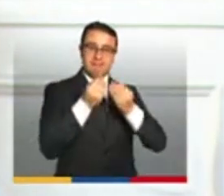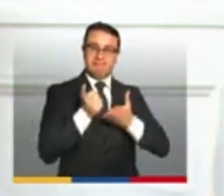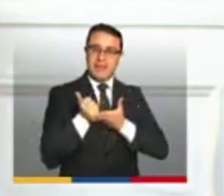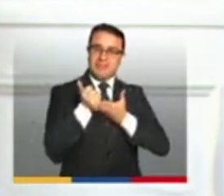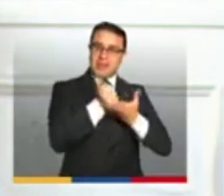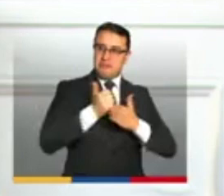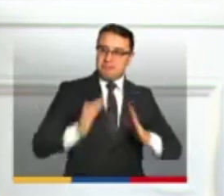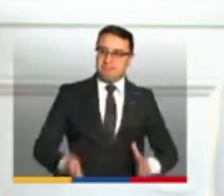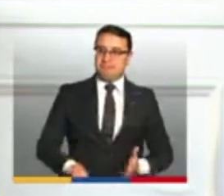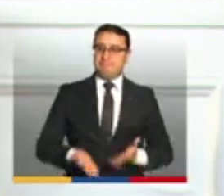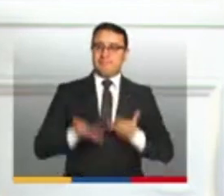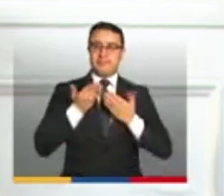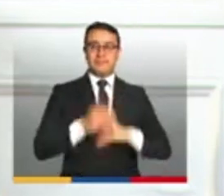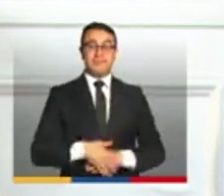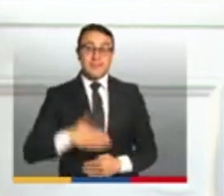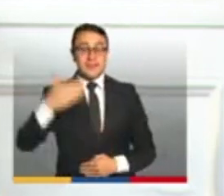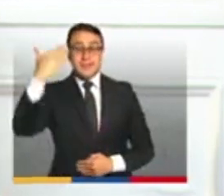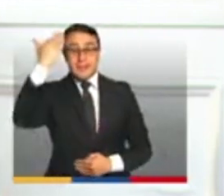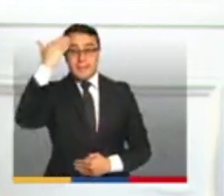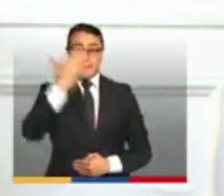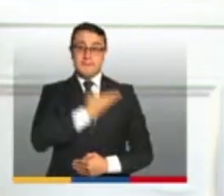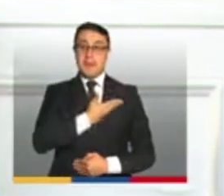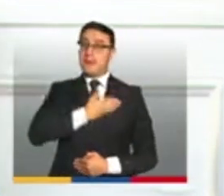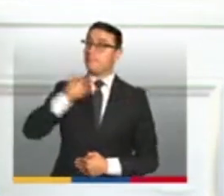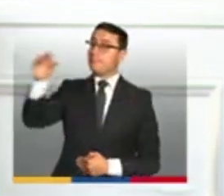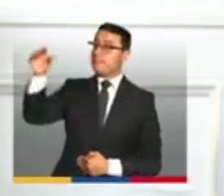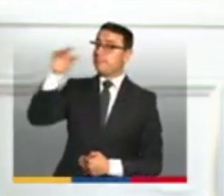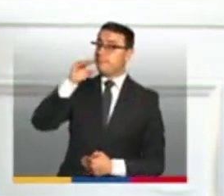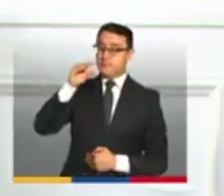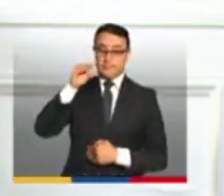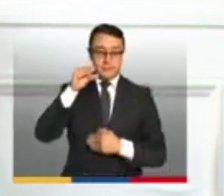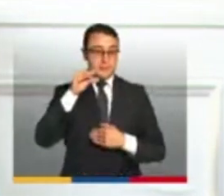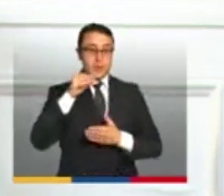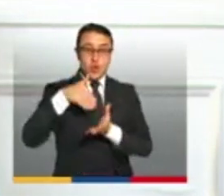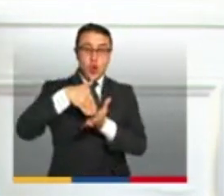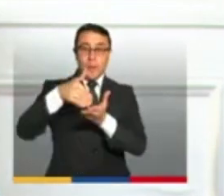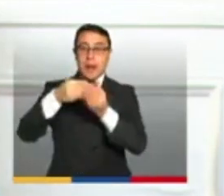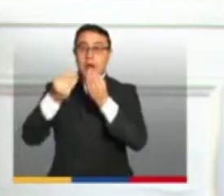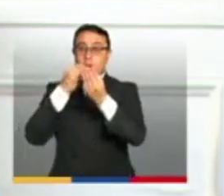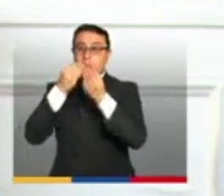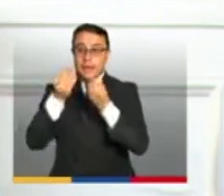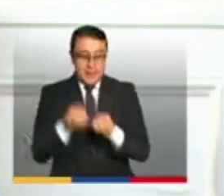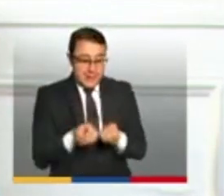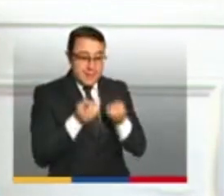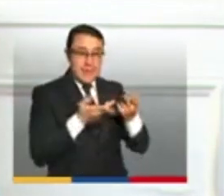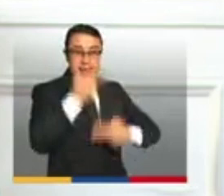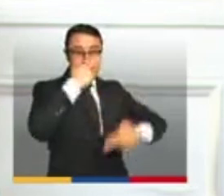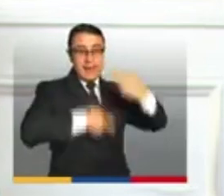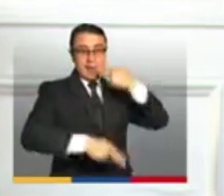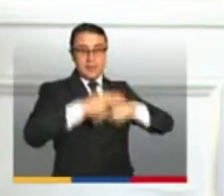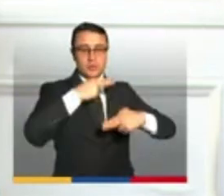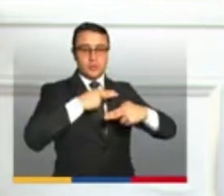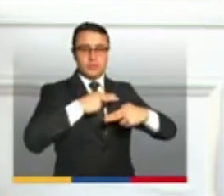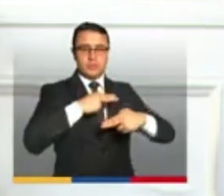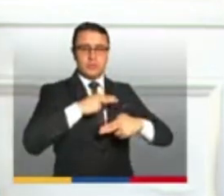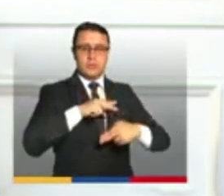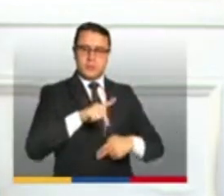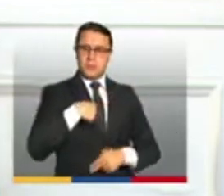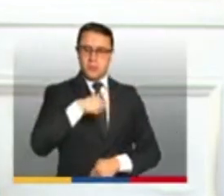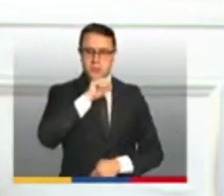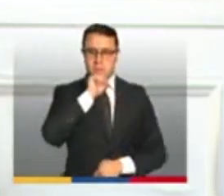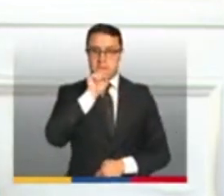va a usar buena parte de ese recurso en la comida de sus hijos. Pero entonces de allí surge una pregunta, ¿y por qué están solas?